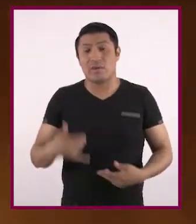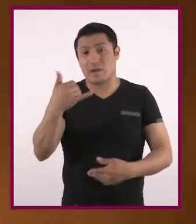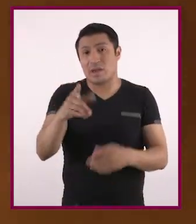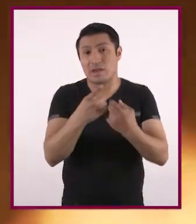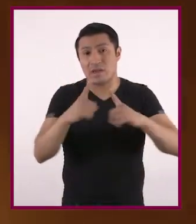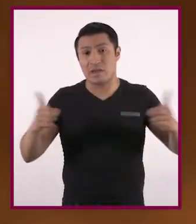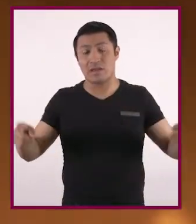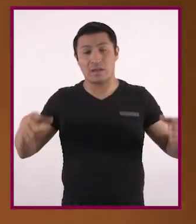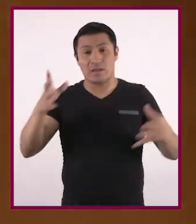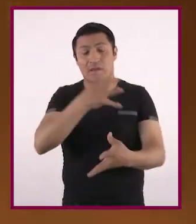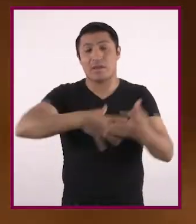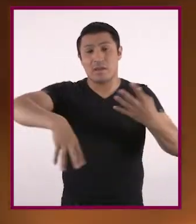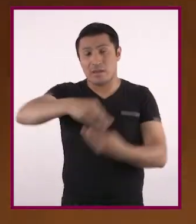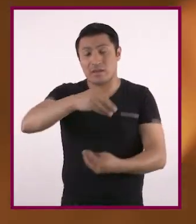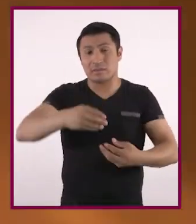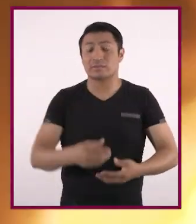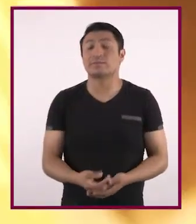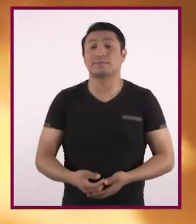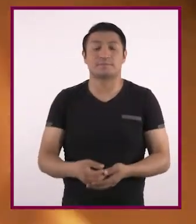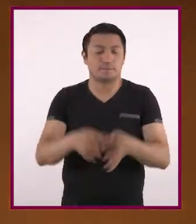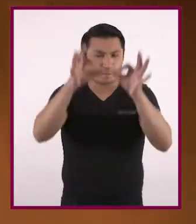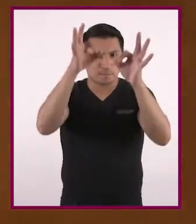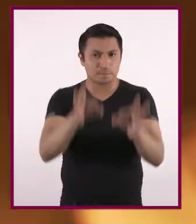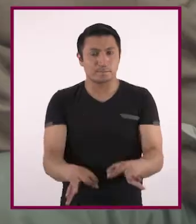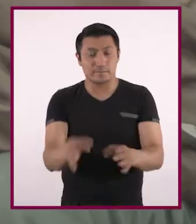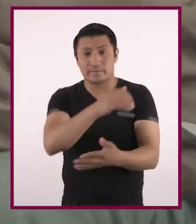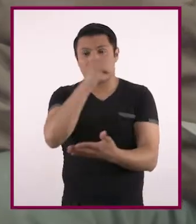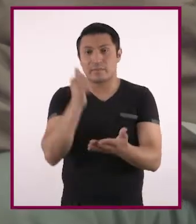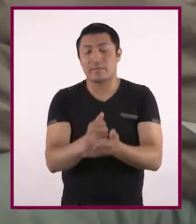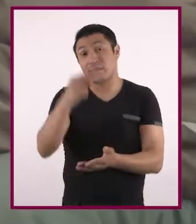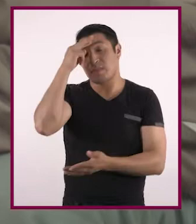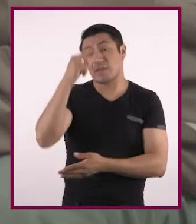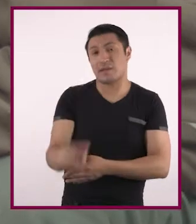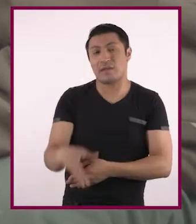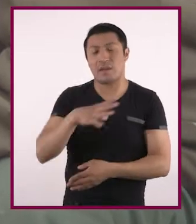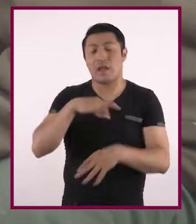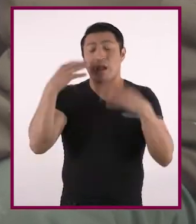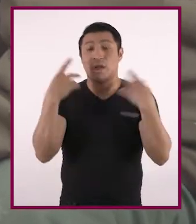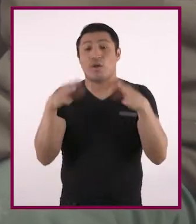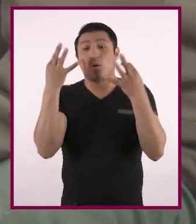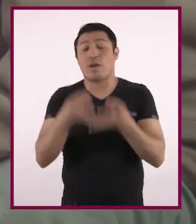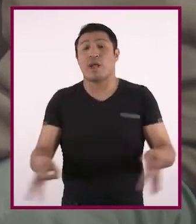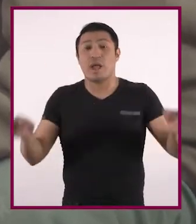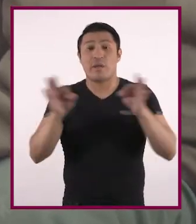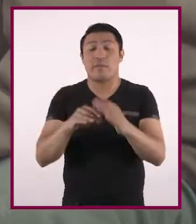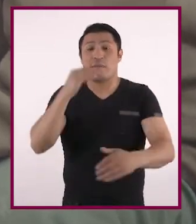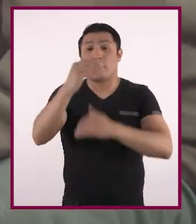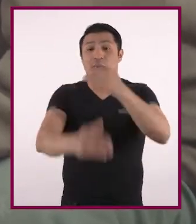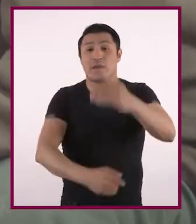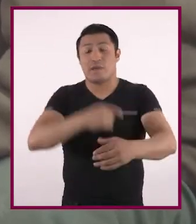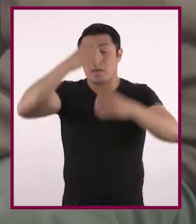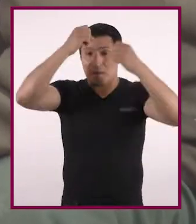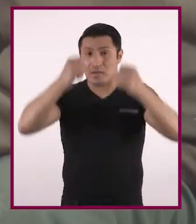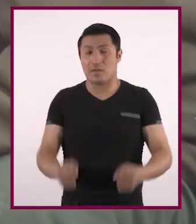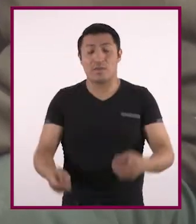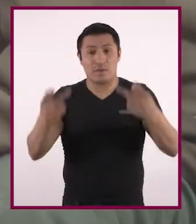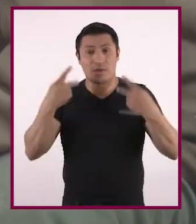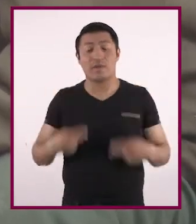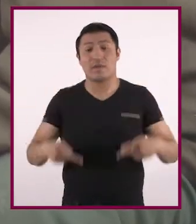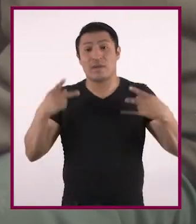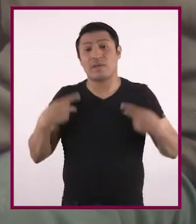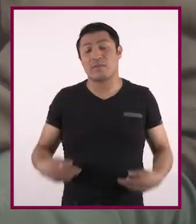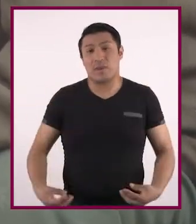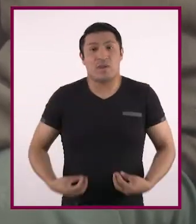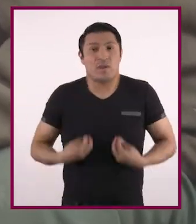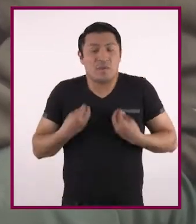desarrollo sustentable. En concreto, la Ciudad de México dio un importante paso para garantizar que las personas en